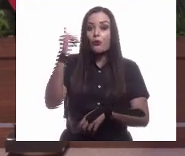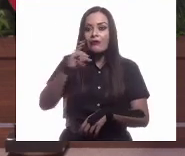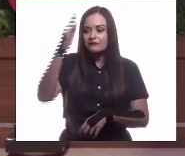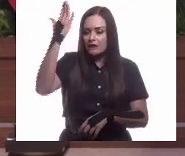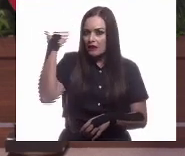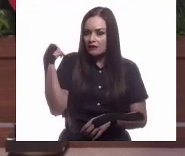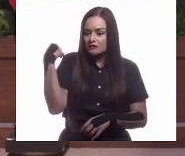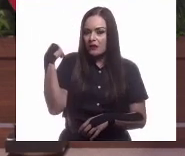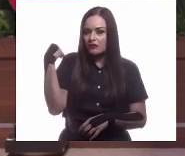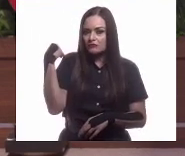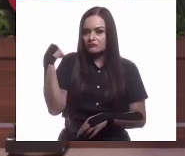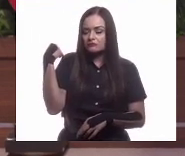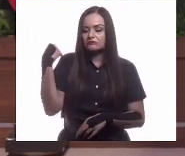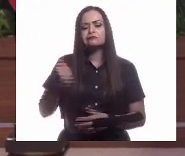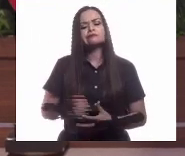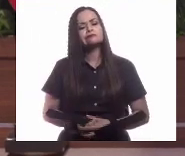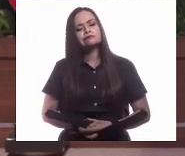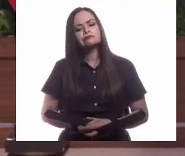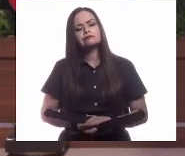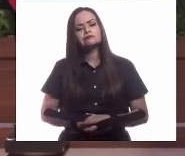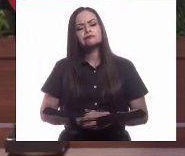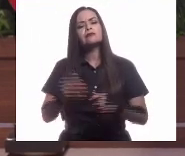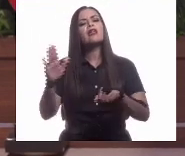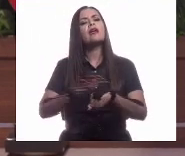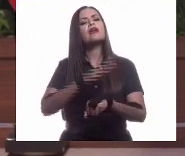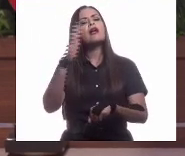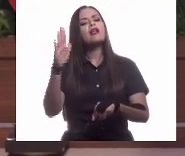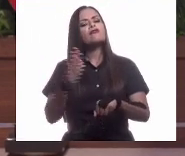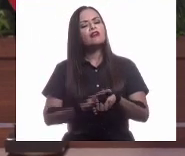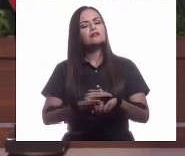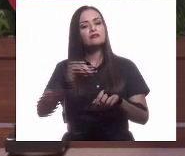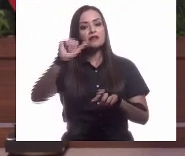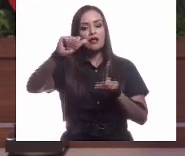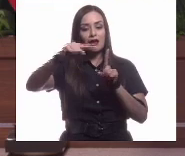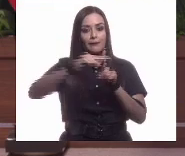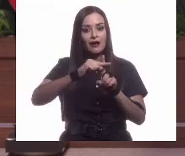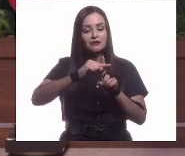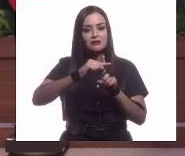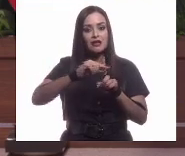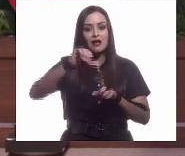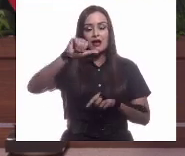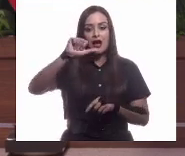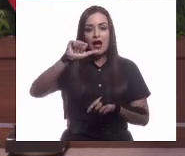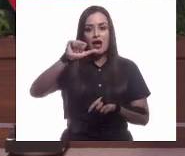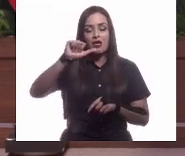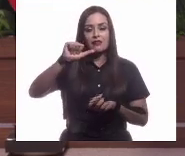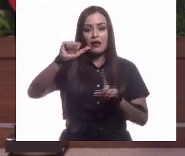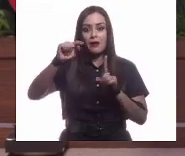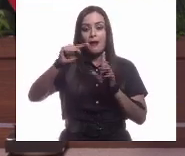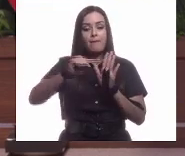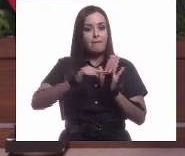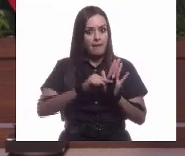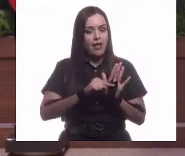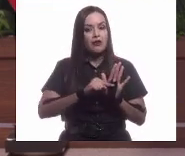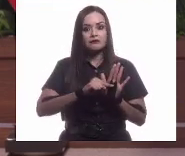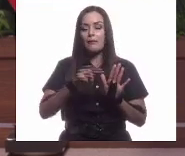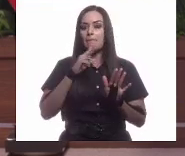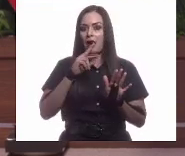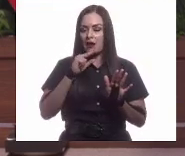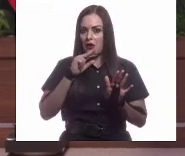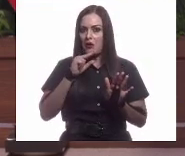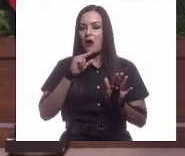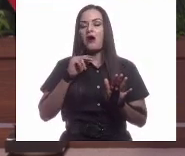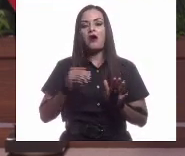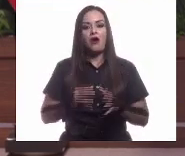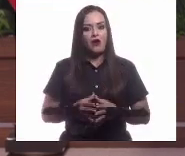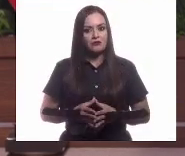decidió mejorar nuestra calificación de A+ a AA-, por las políticas de endeudamiento prudente